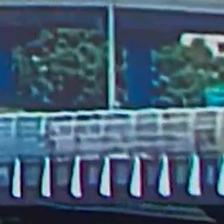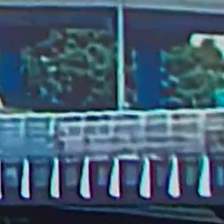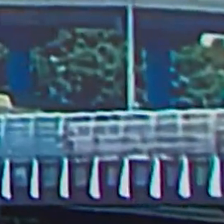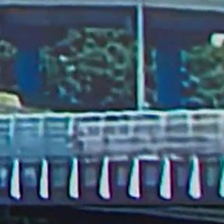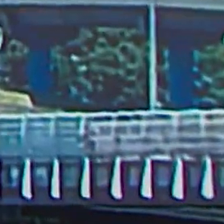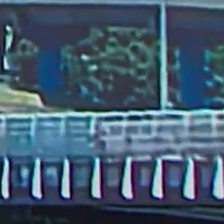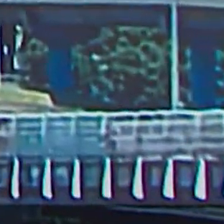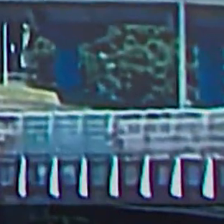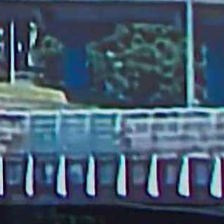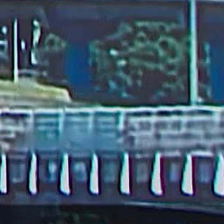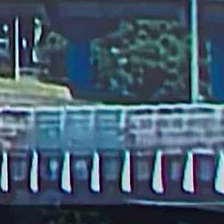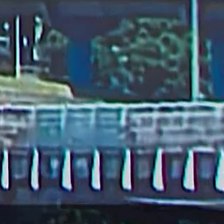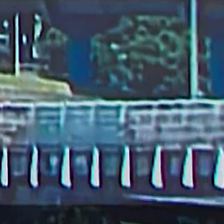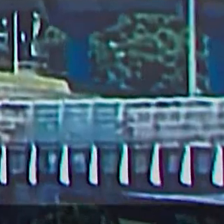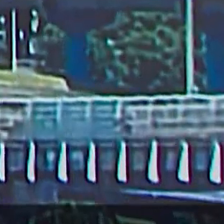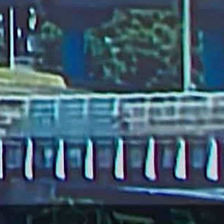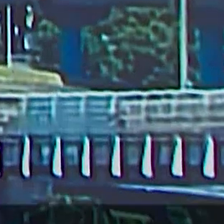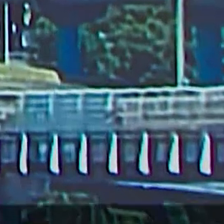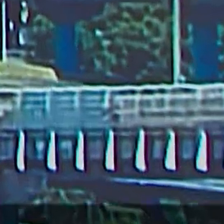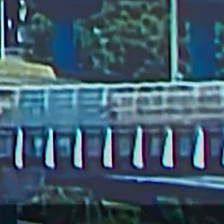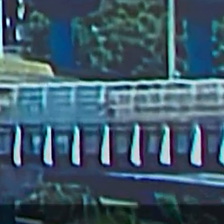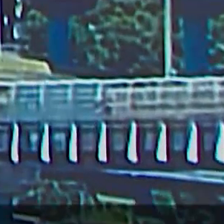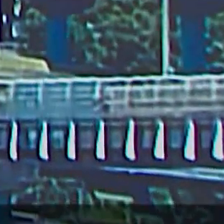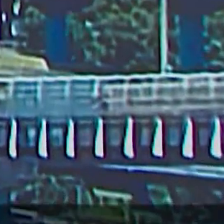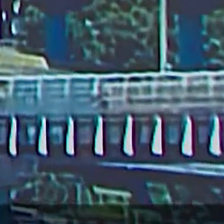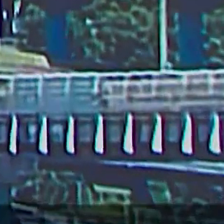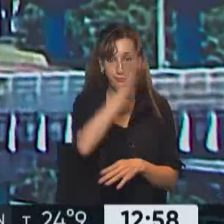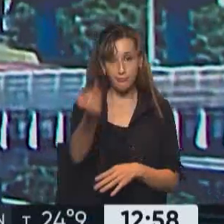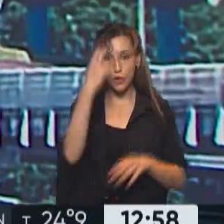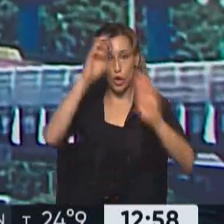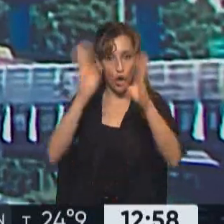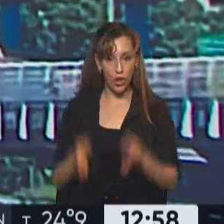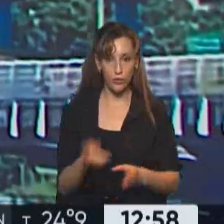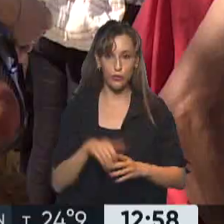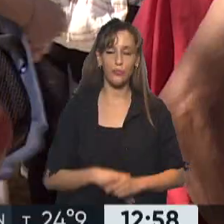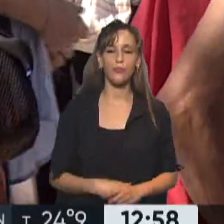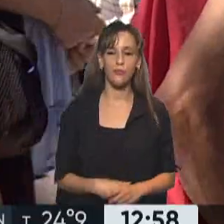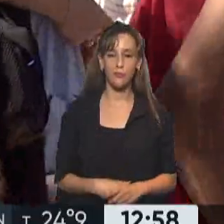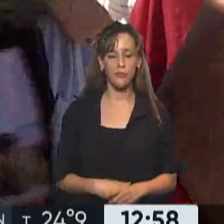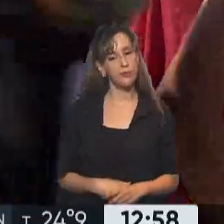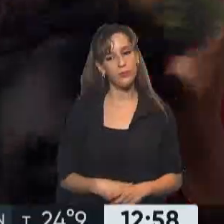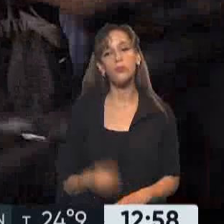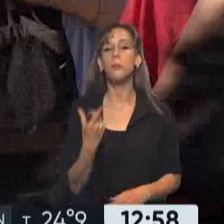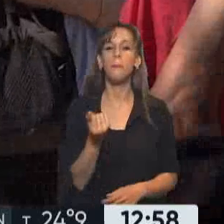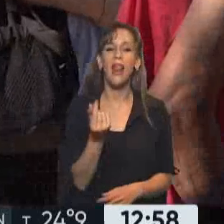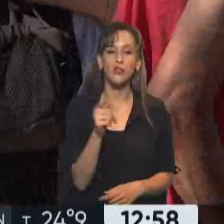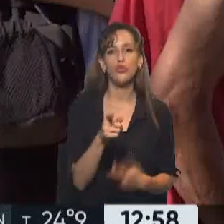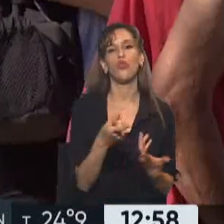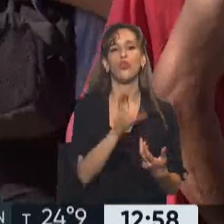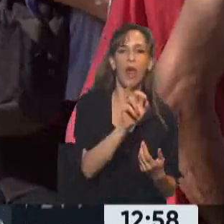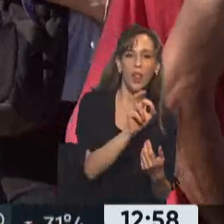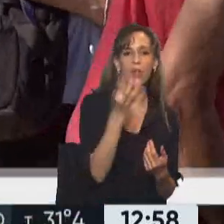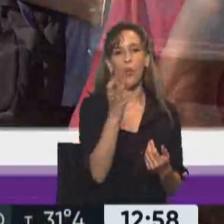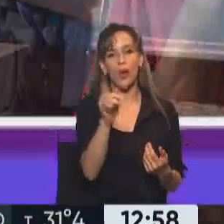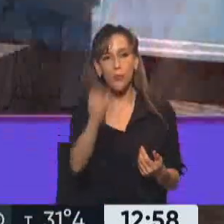precio, justamente estos productos. Estuvimos en el Congreso, estuvimos en el lanzamiento. Precios de entre un 30